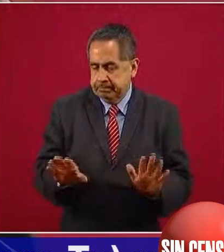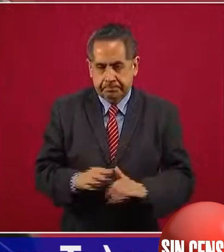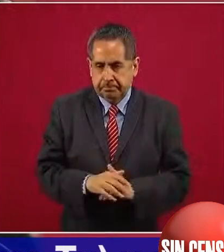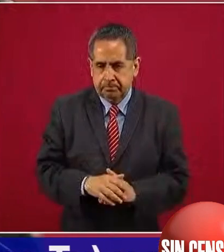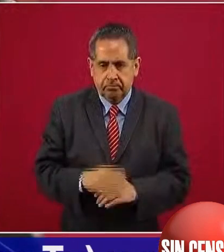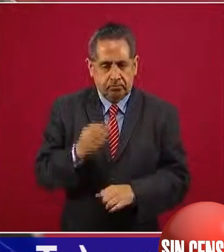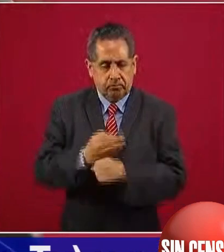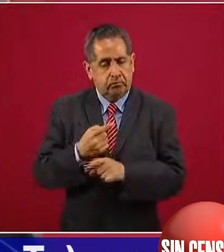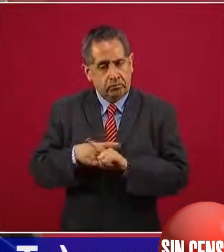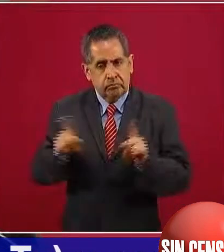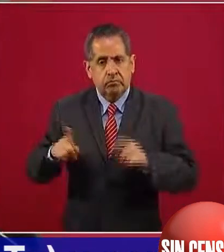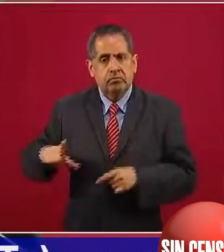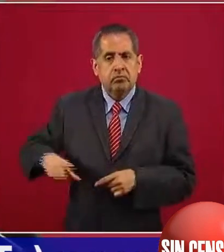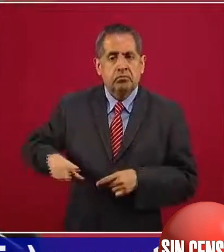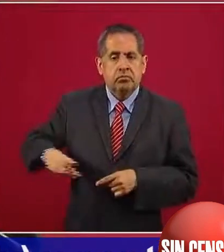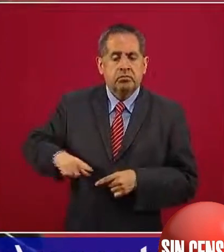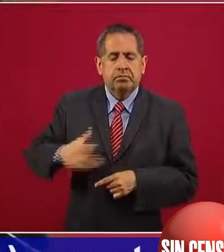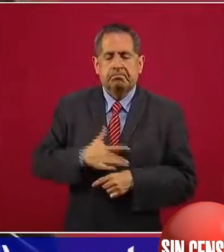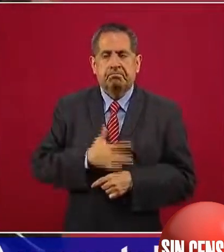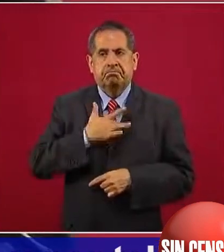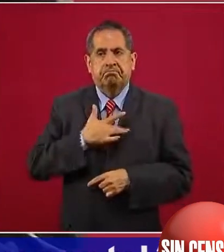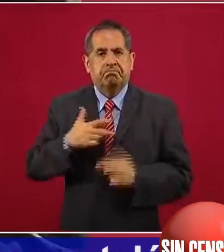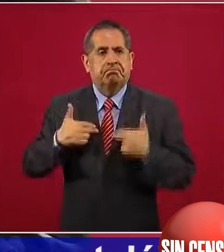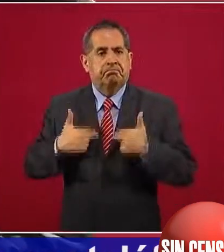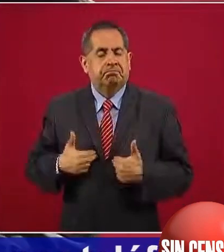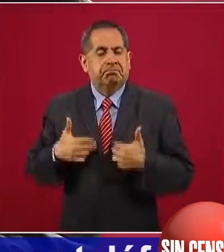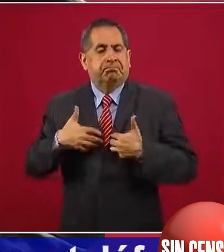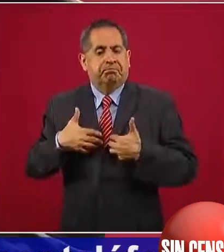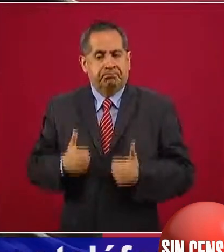Este es un gobierno humano,